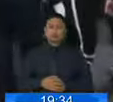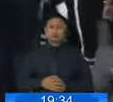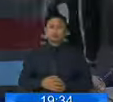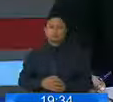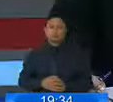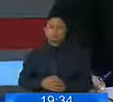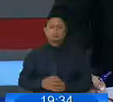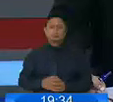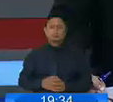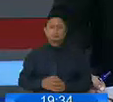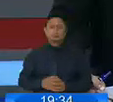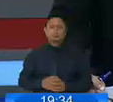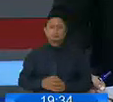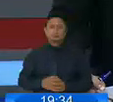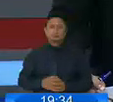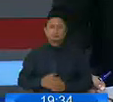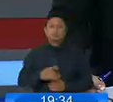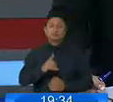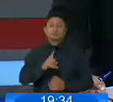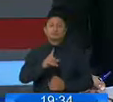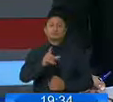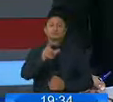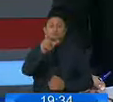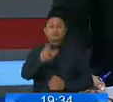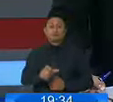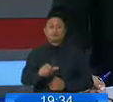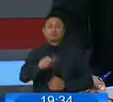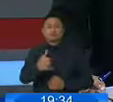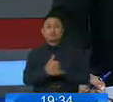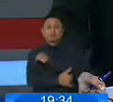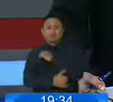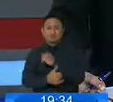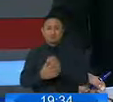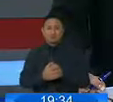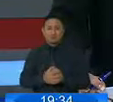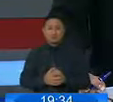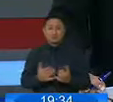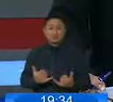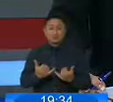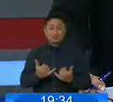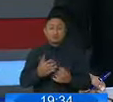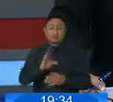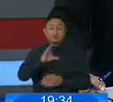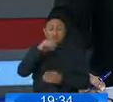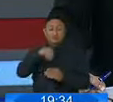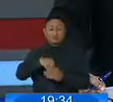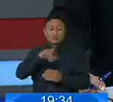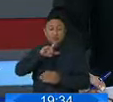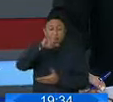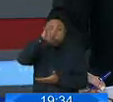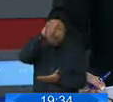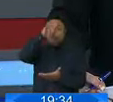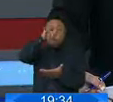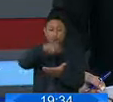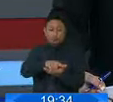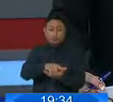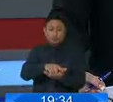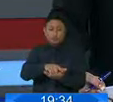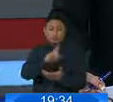Villao. Un ciudadano extranjero protagonizó un incidente al interior de un avión que cubría la